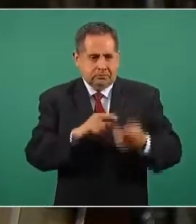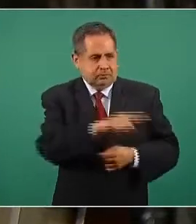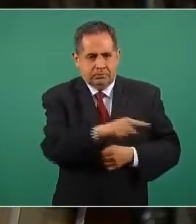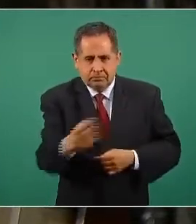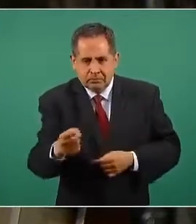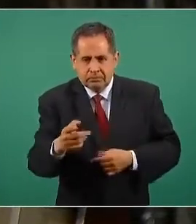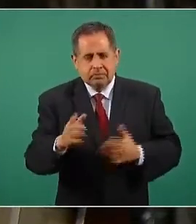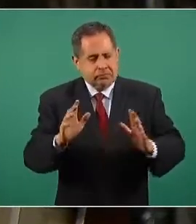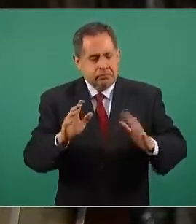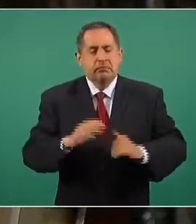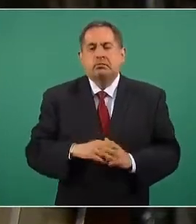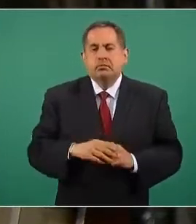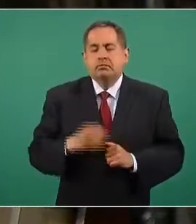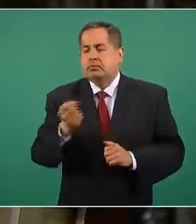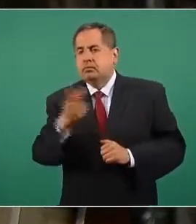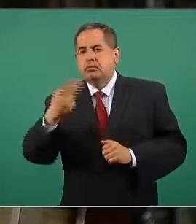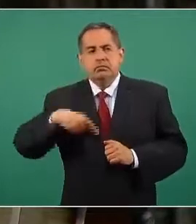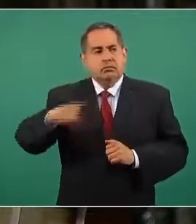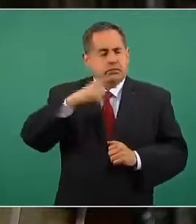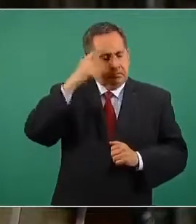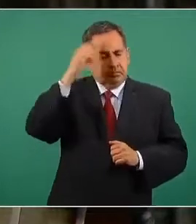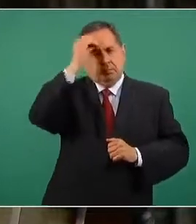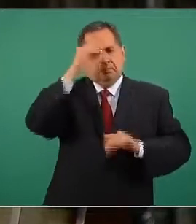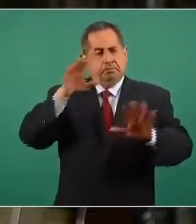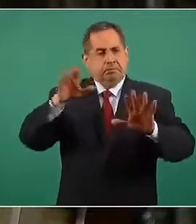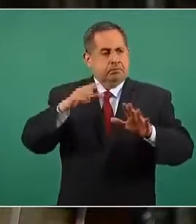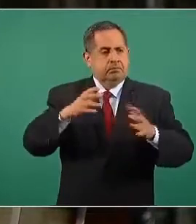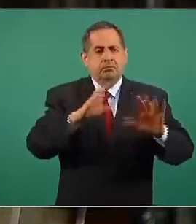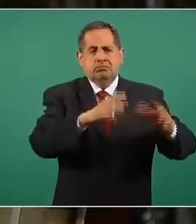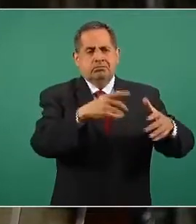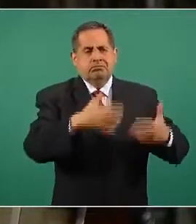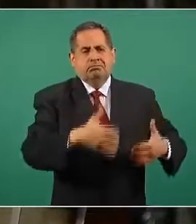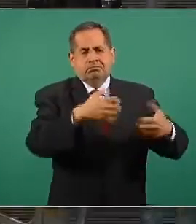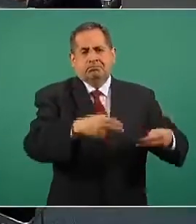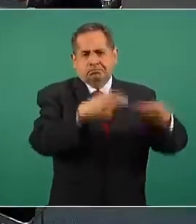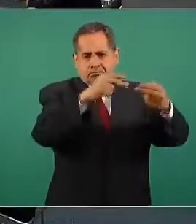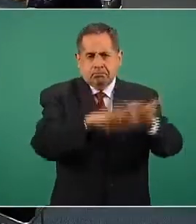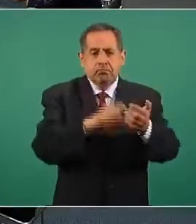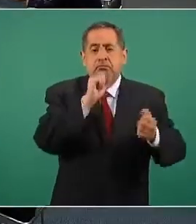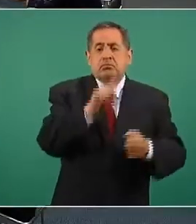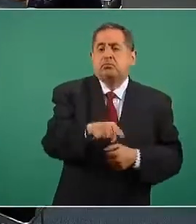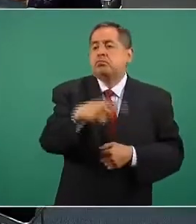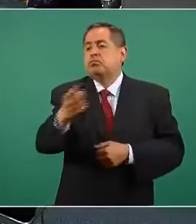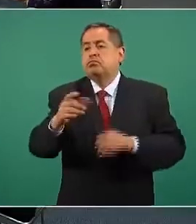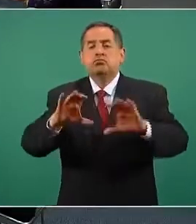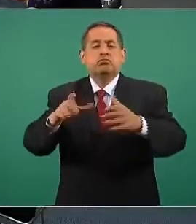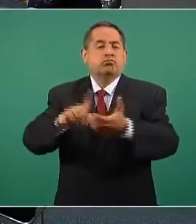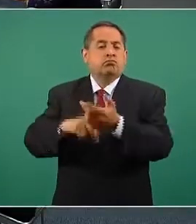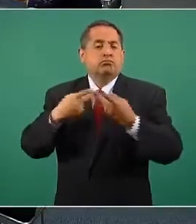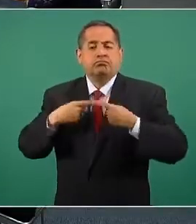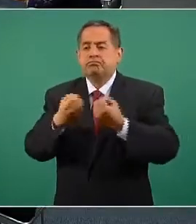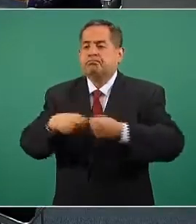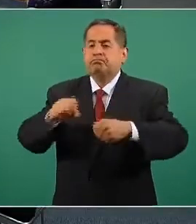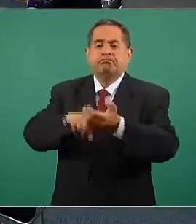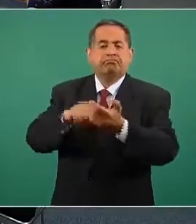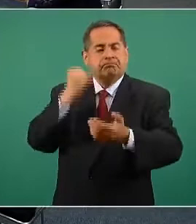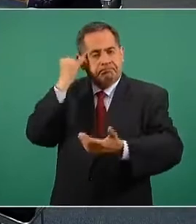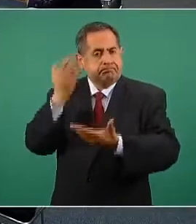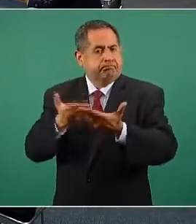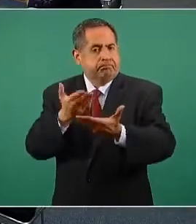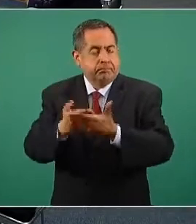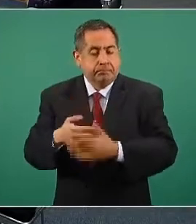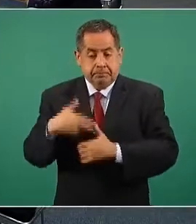su opinión, como el sector empresarial, pero también organizaciones y colectivos de la sociedad. El